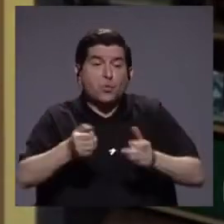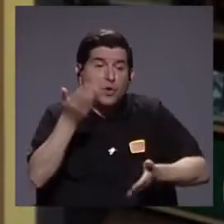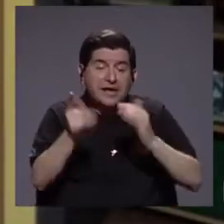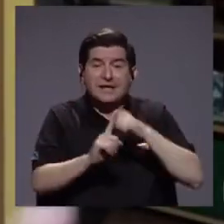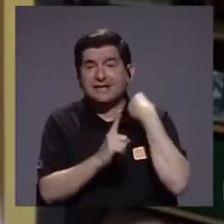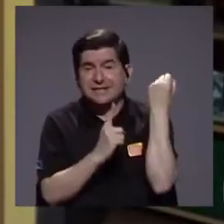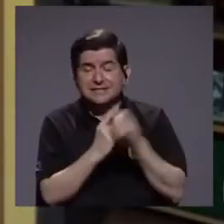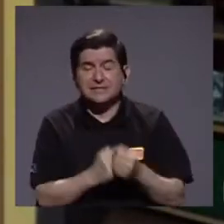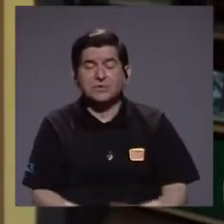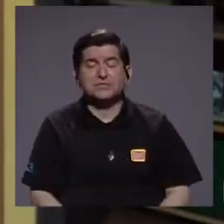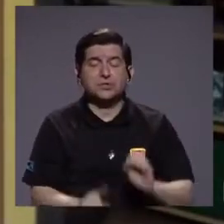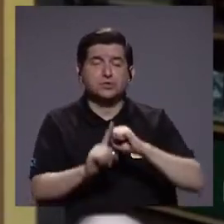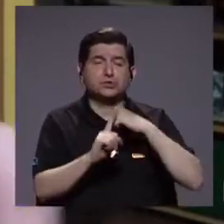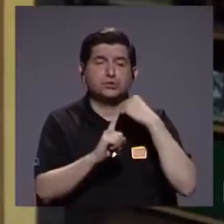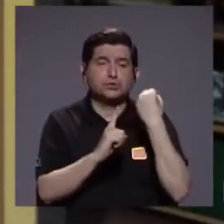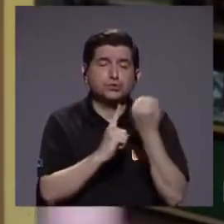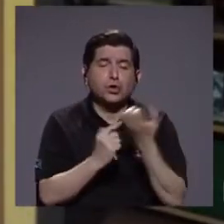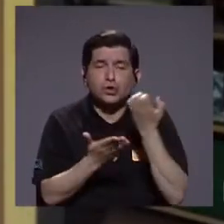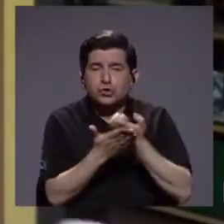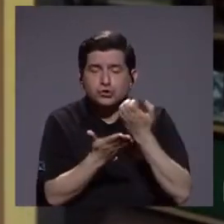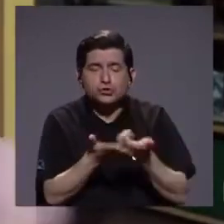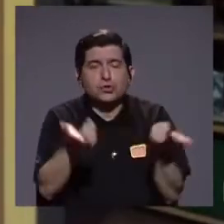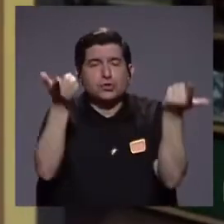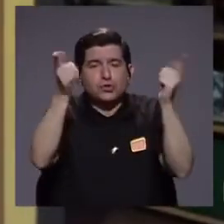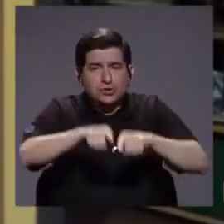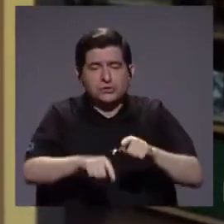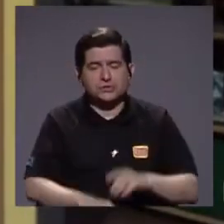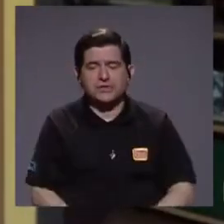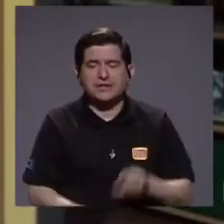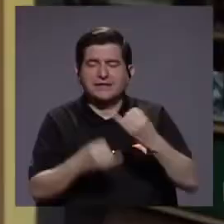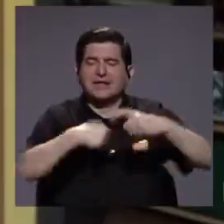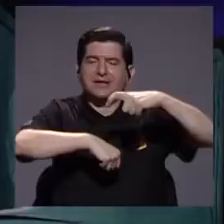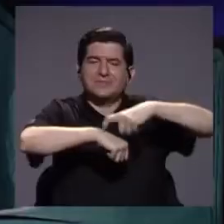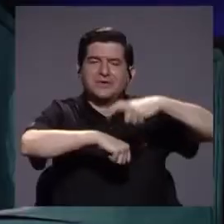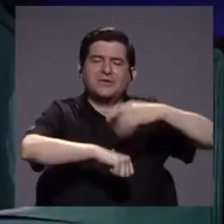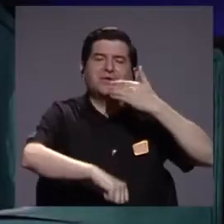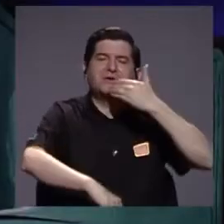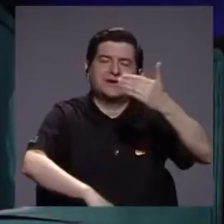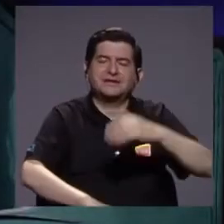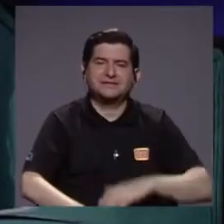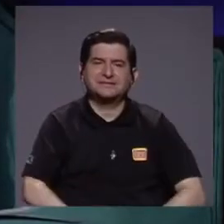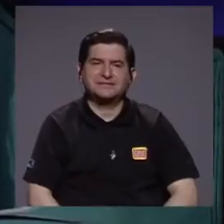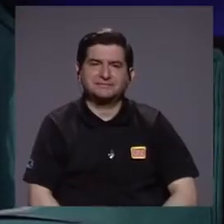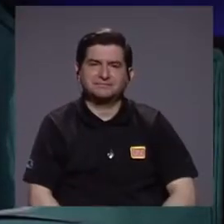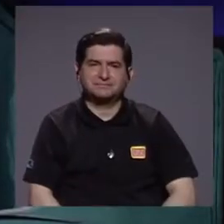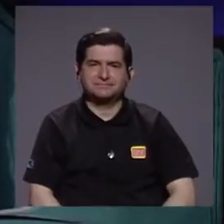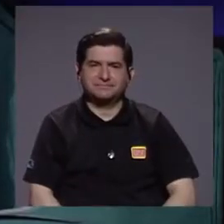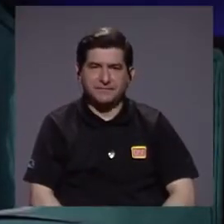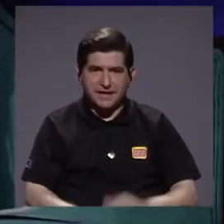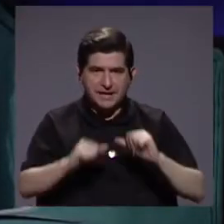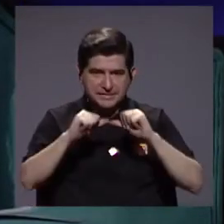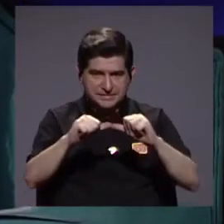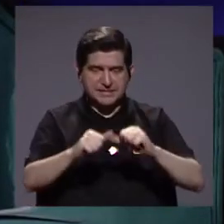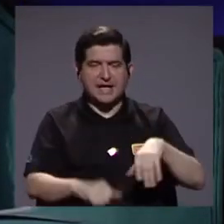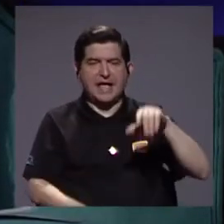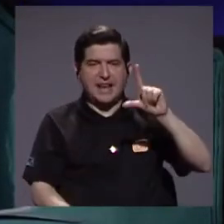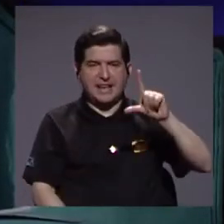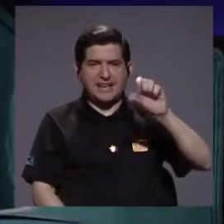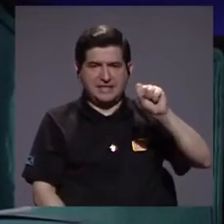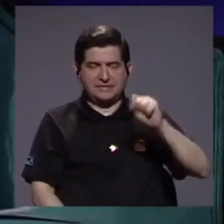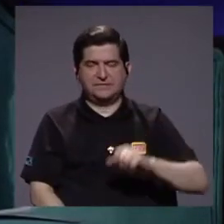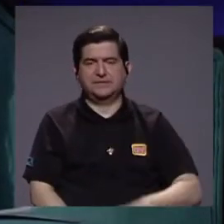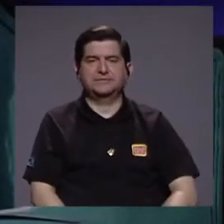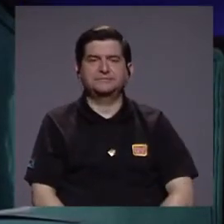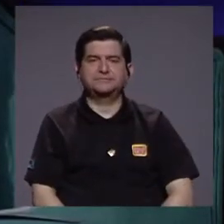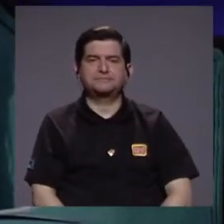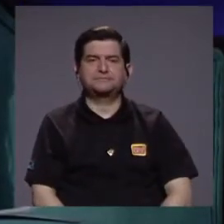a situaciones socioeconómicas que se presentaron rápidamente. Finalizó el tiempo, muchas gracias. Continuamos con la señora Lisbeth Salazar.